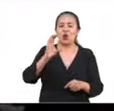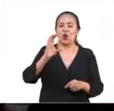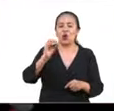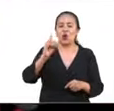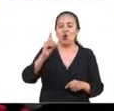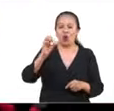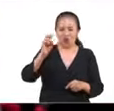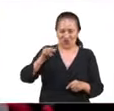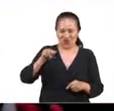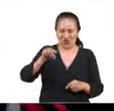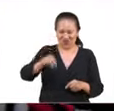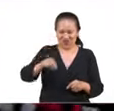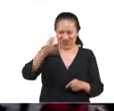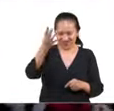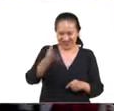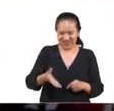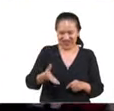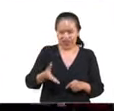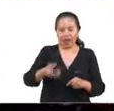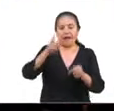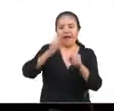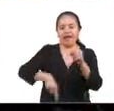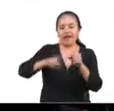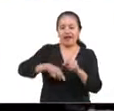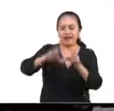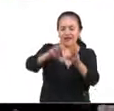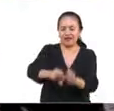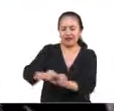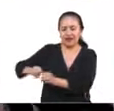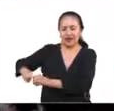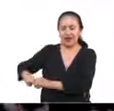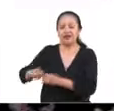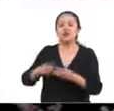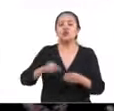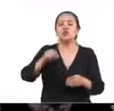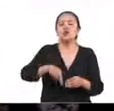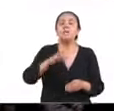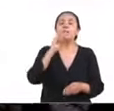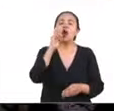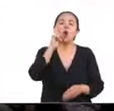se colocara la figura de una mujer indígena.